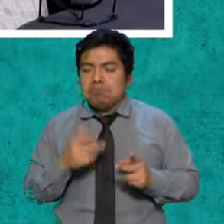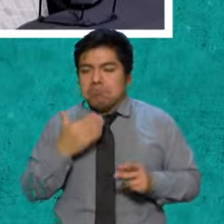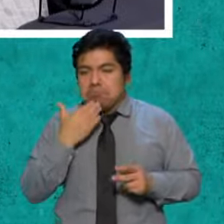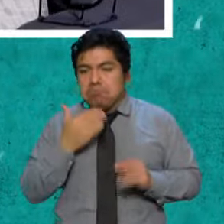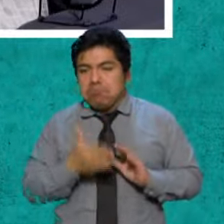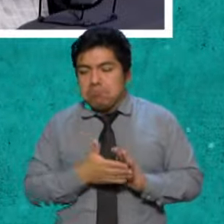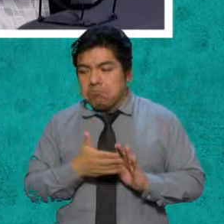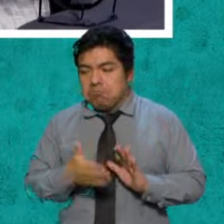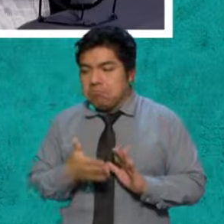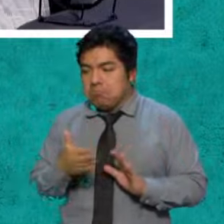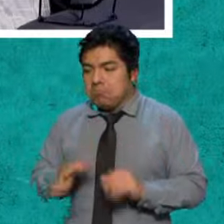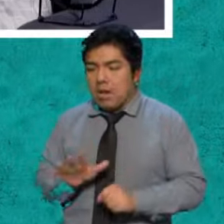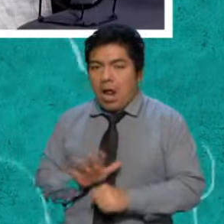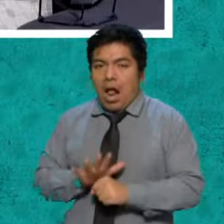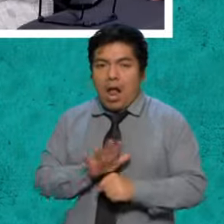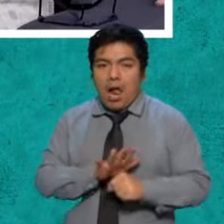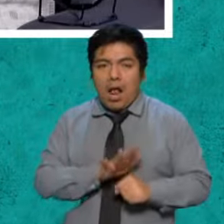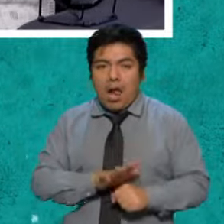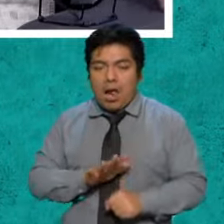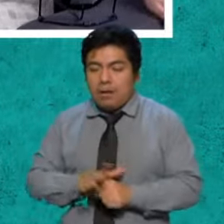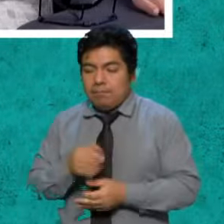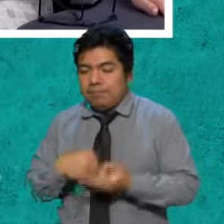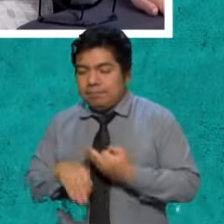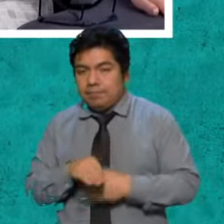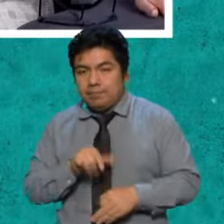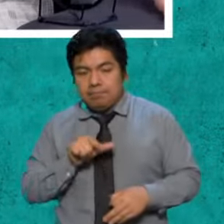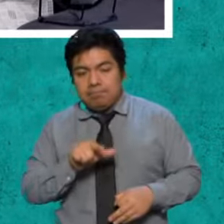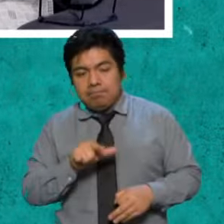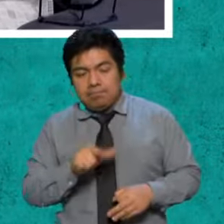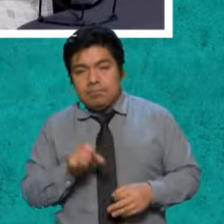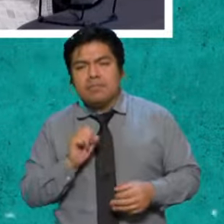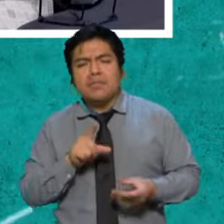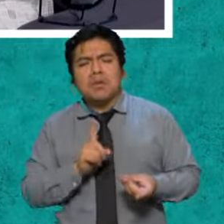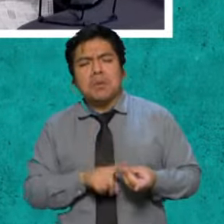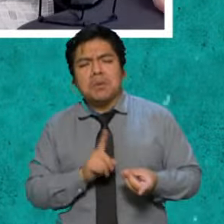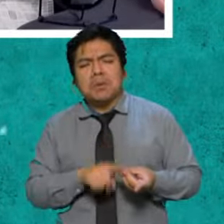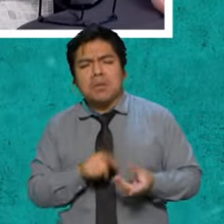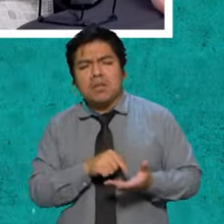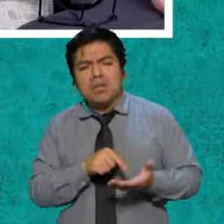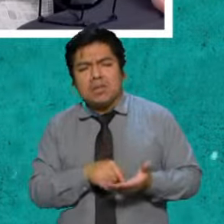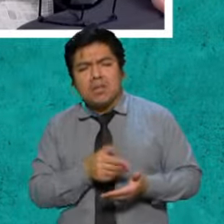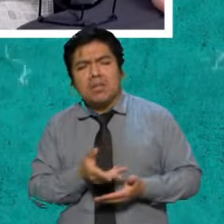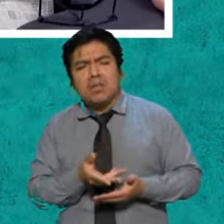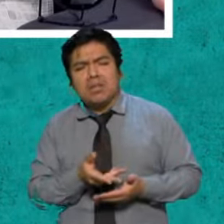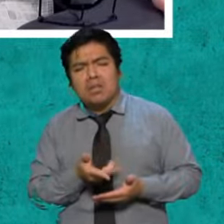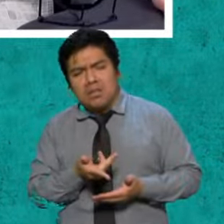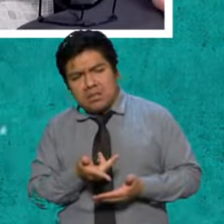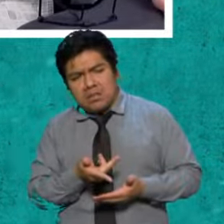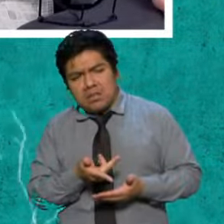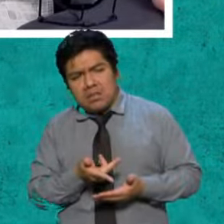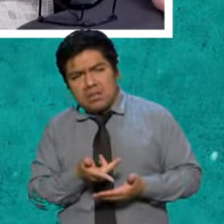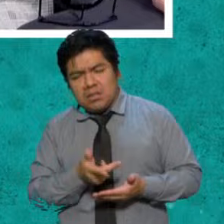para hacer hasta orgía. No puede hacer hasta 16 contra 16. ¿Dónde está el nuevo teatro? Está en